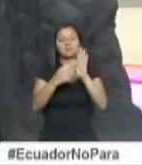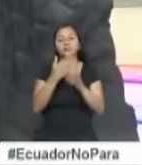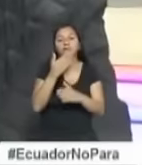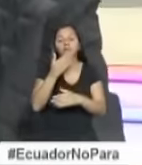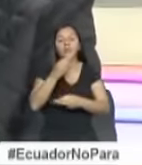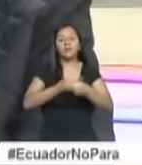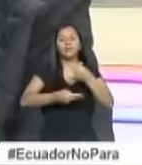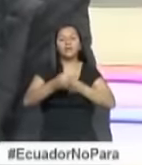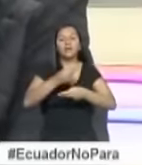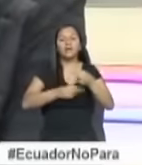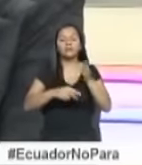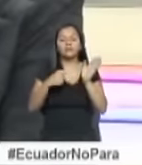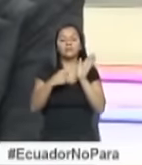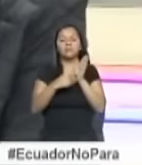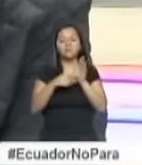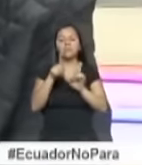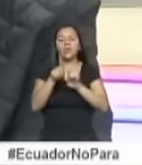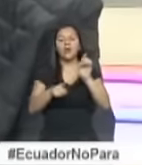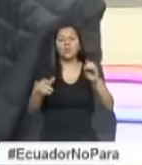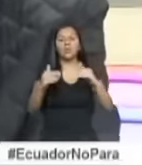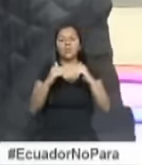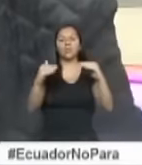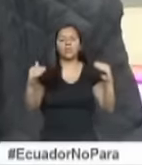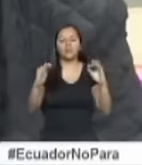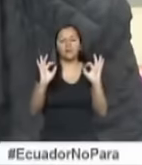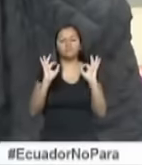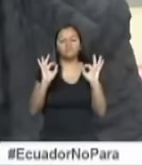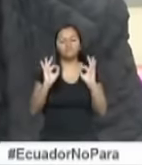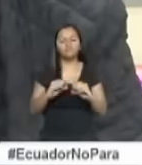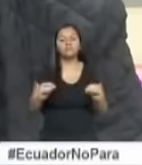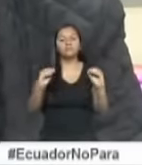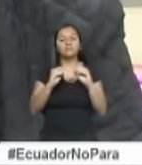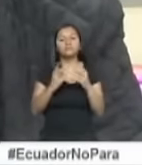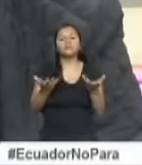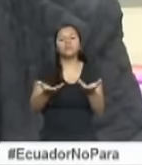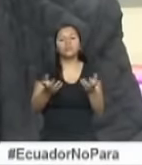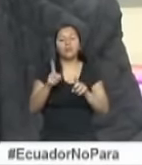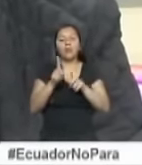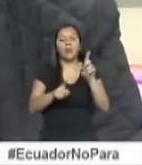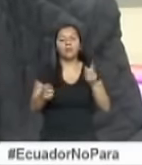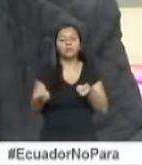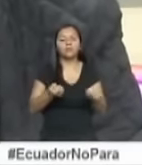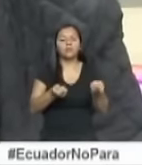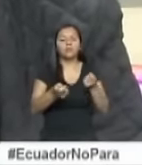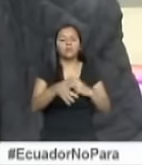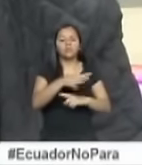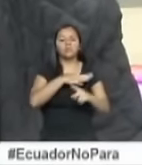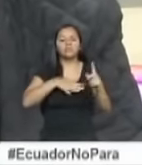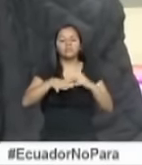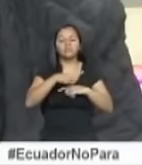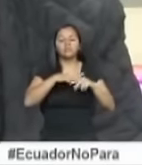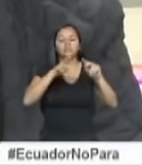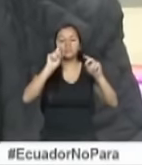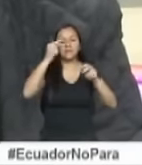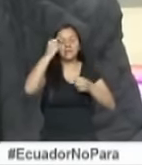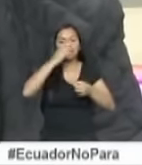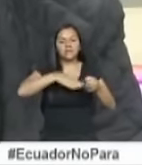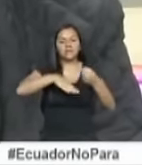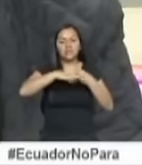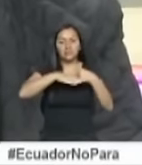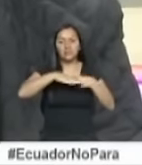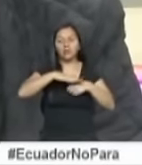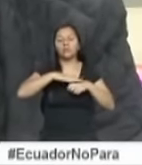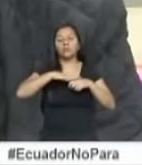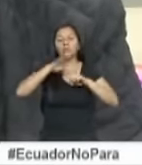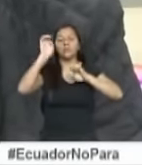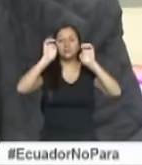de negociación que le han dado ciertos niveles de privilegio en cierto manejo de ciertas áreas del Estado, de áreas estratégicas, etcétera,